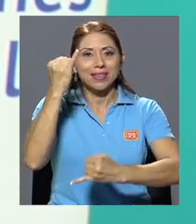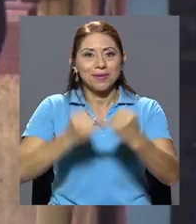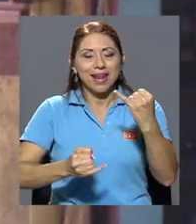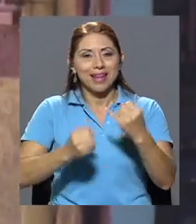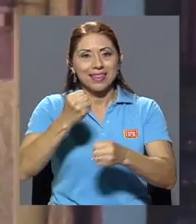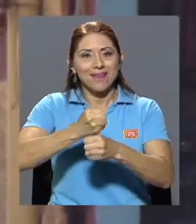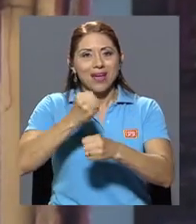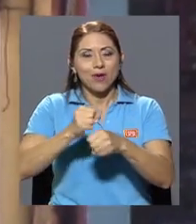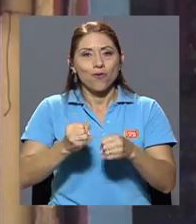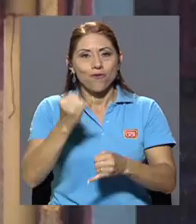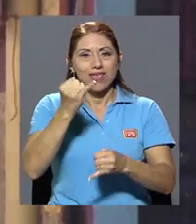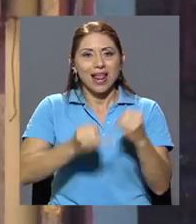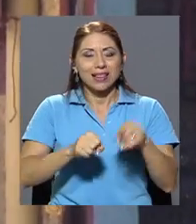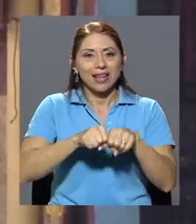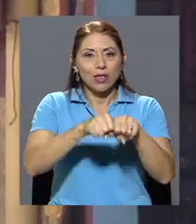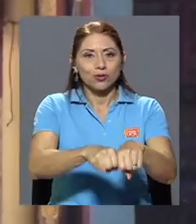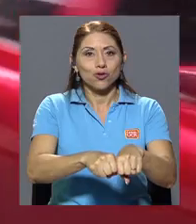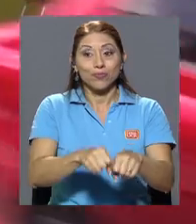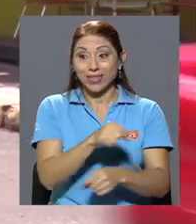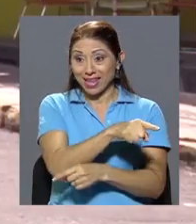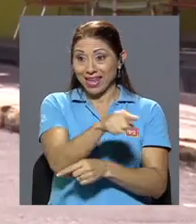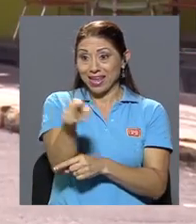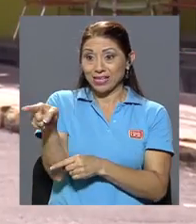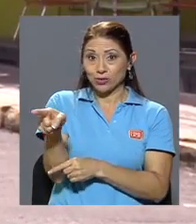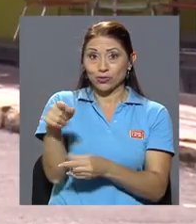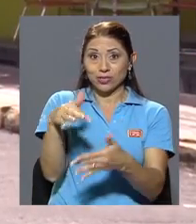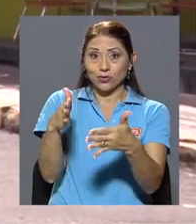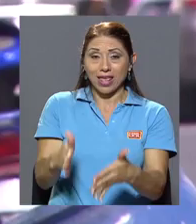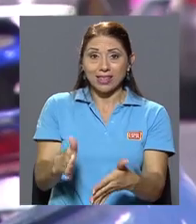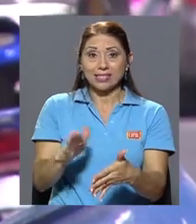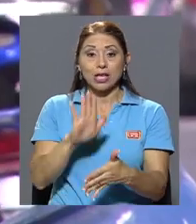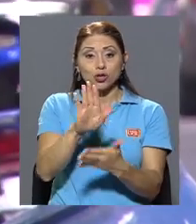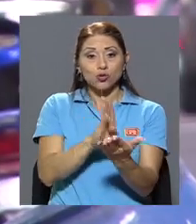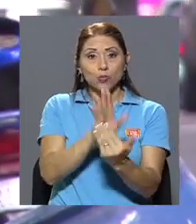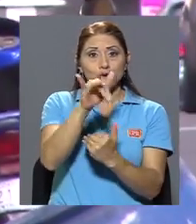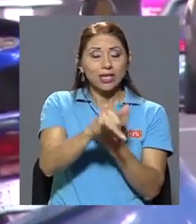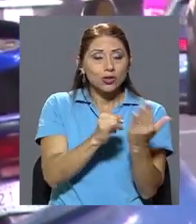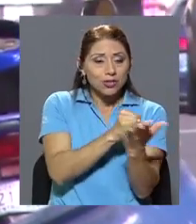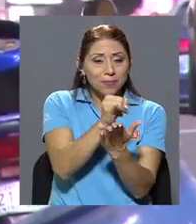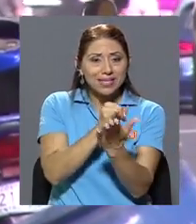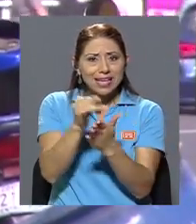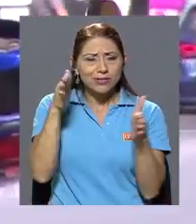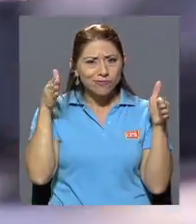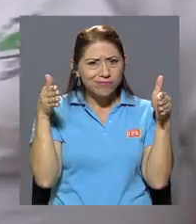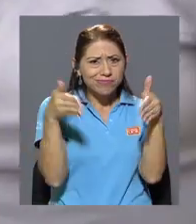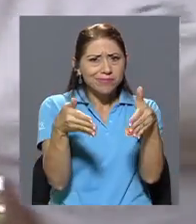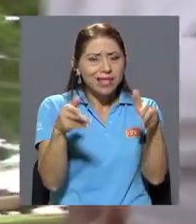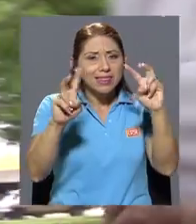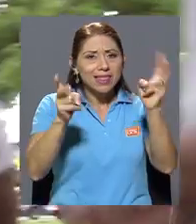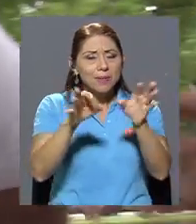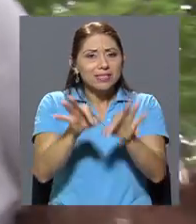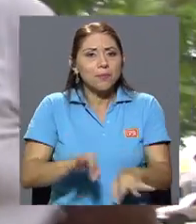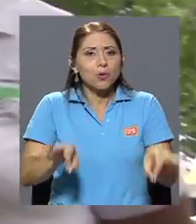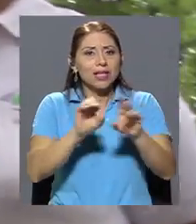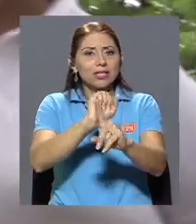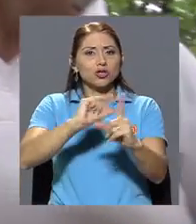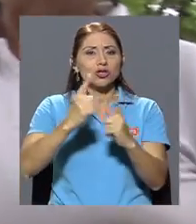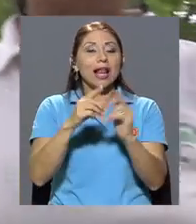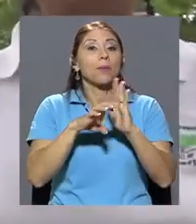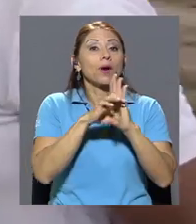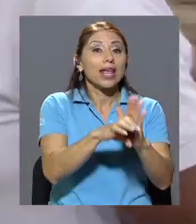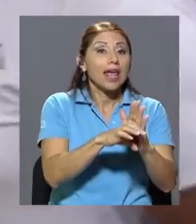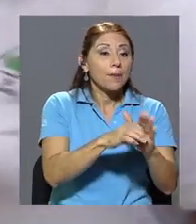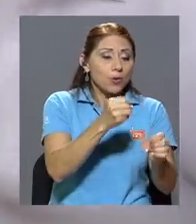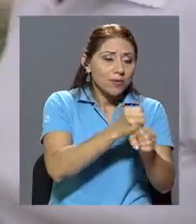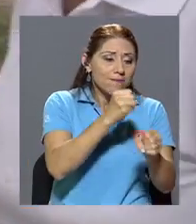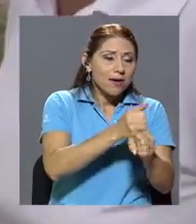de graduación. Las y los becarios abordarán sus proyectos de investigación sobre diferentes temas de importancia social como la gestión